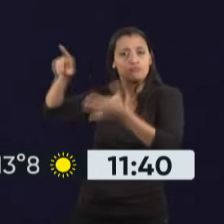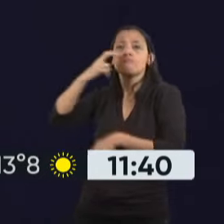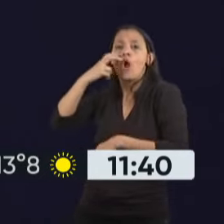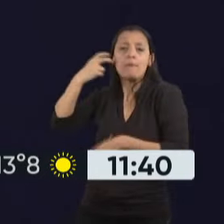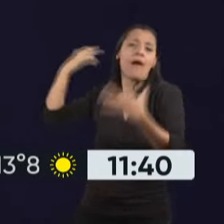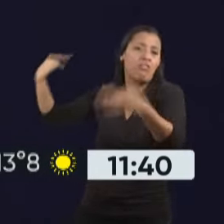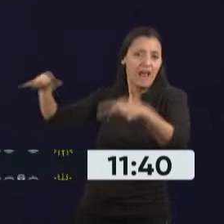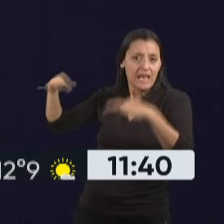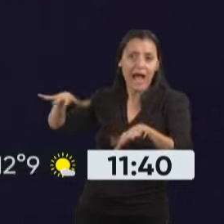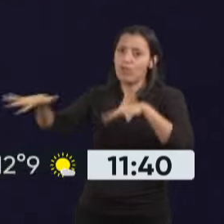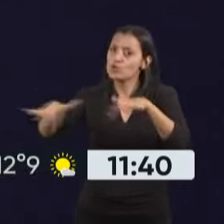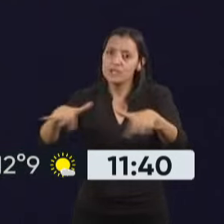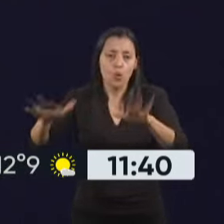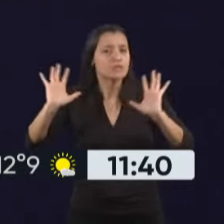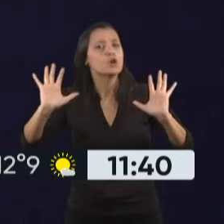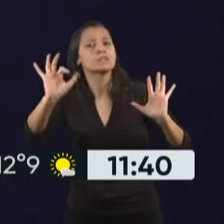existencia de